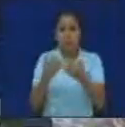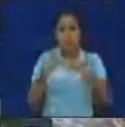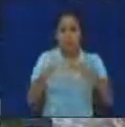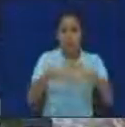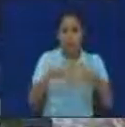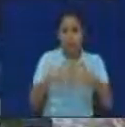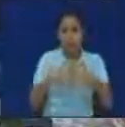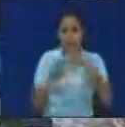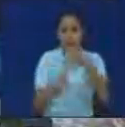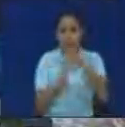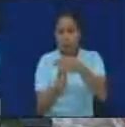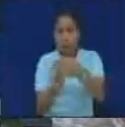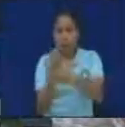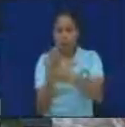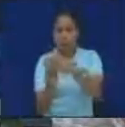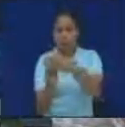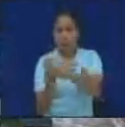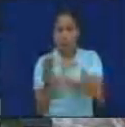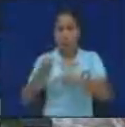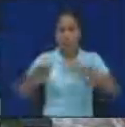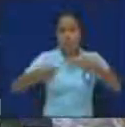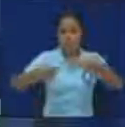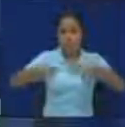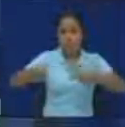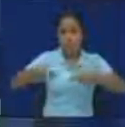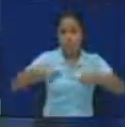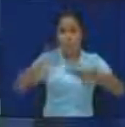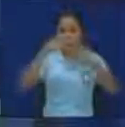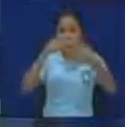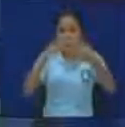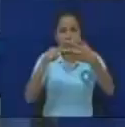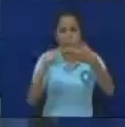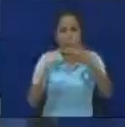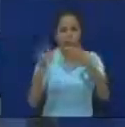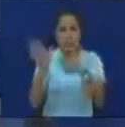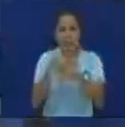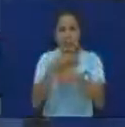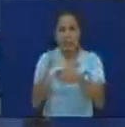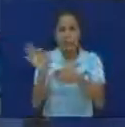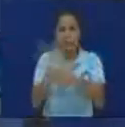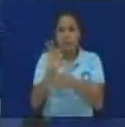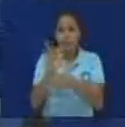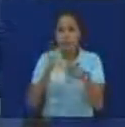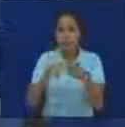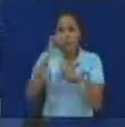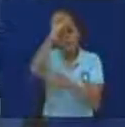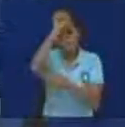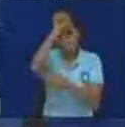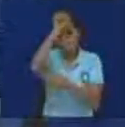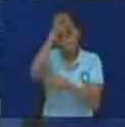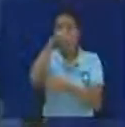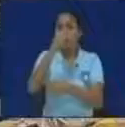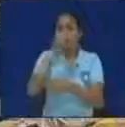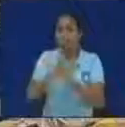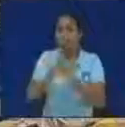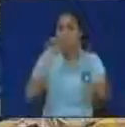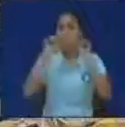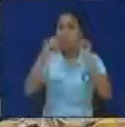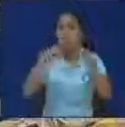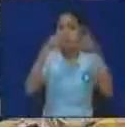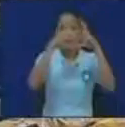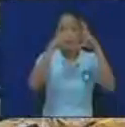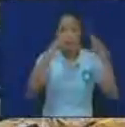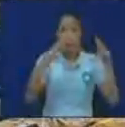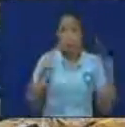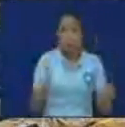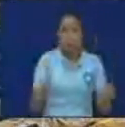industrial, agroindustrial, comercial, en los motores, motor minero, porque no pueden inversionistas